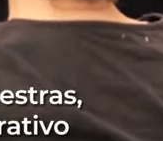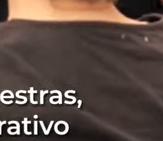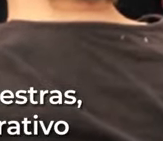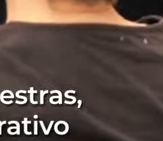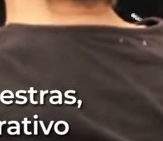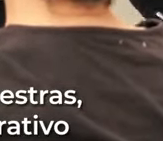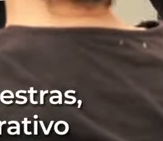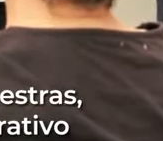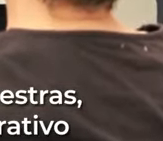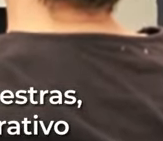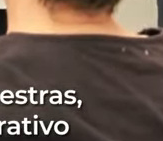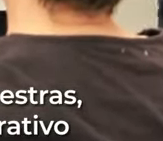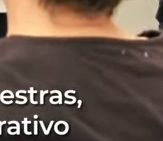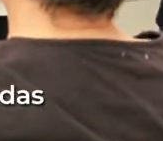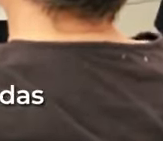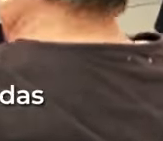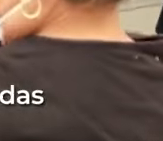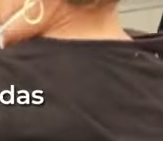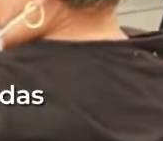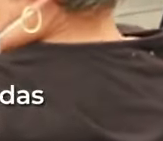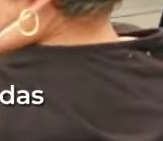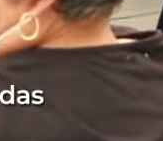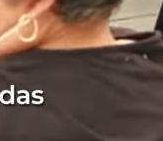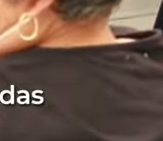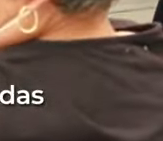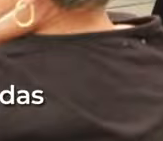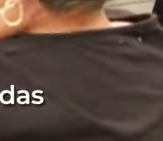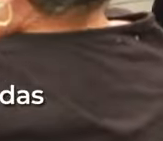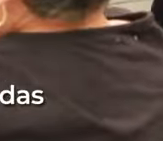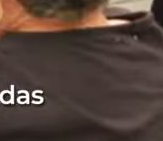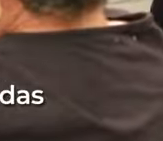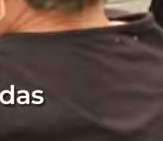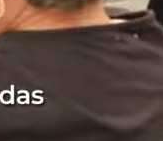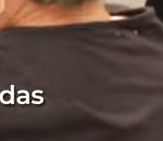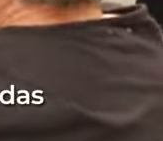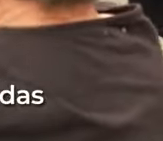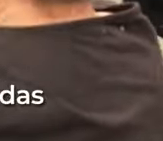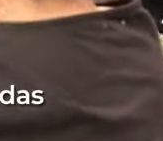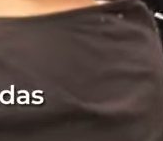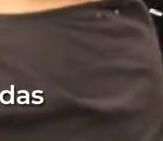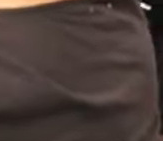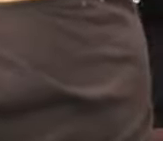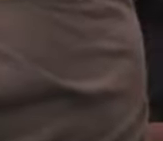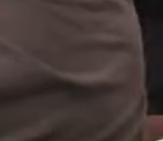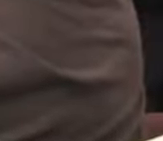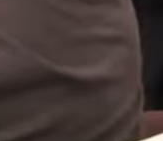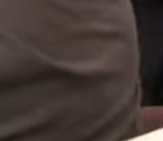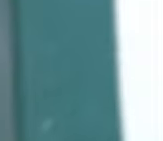maestras, maestros y personal administrativo de escuelas públicas y privadas en todos los niveles.